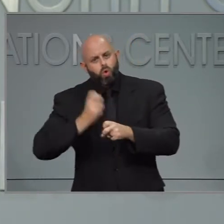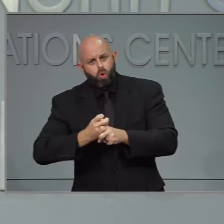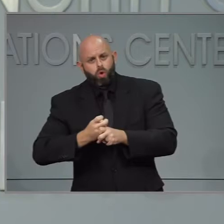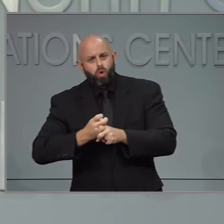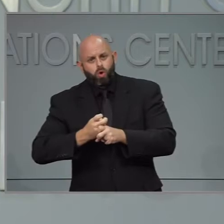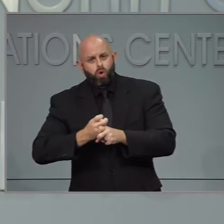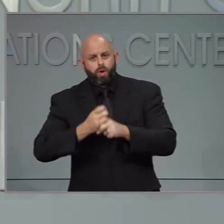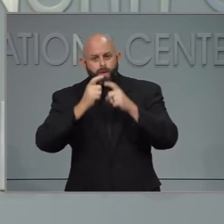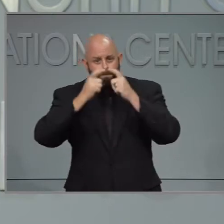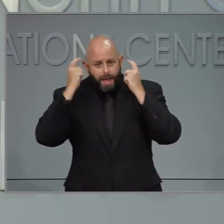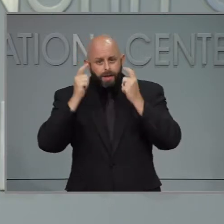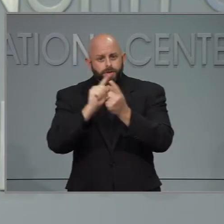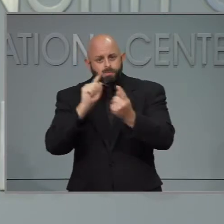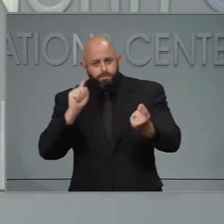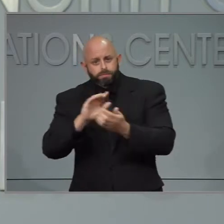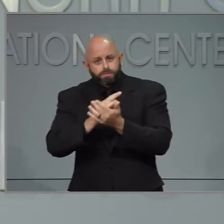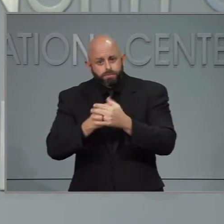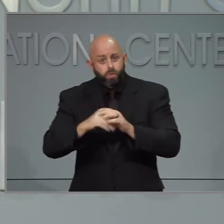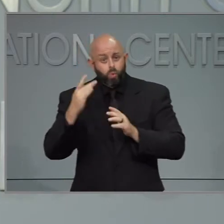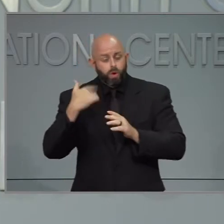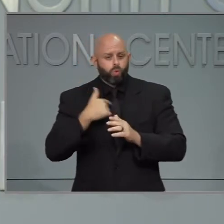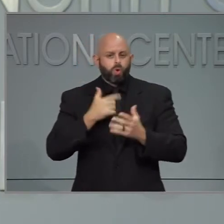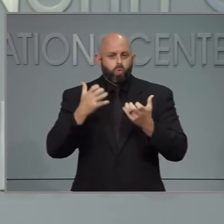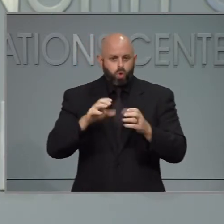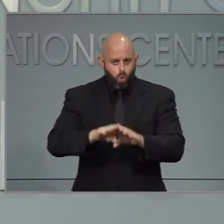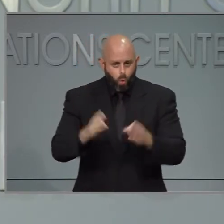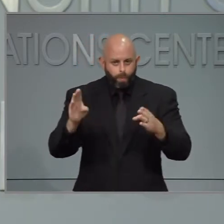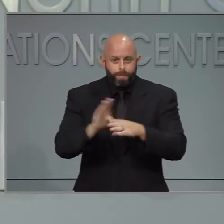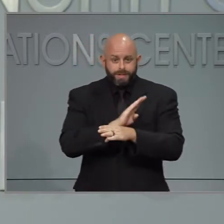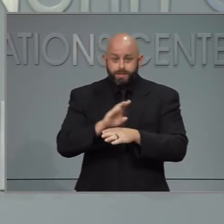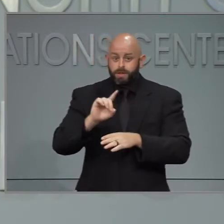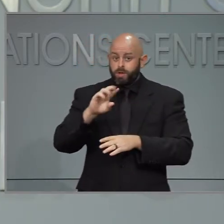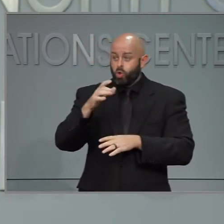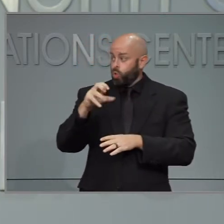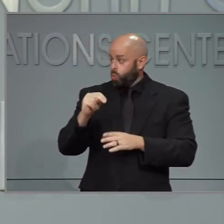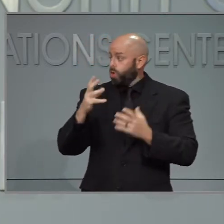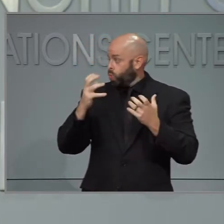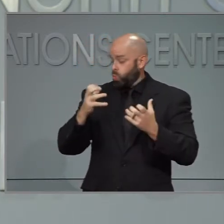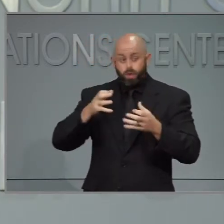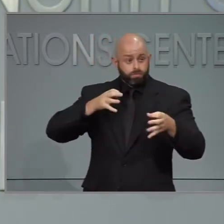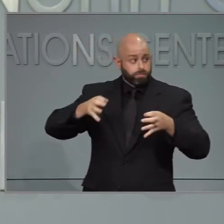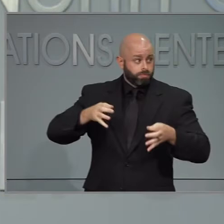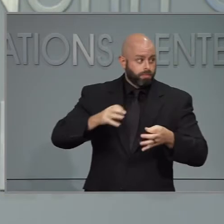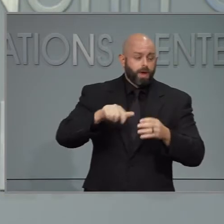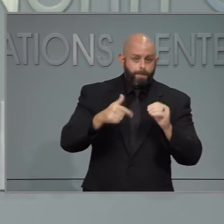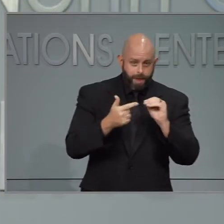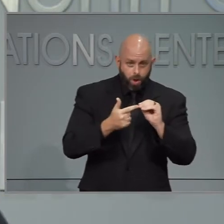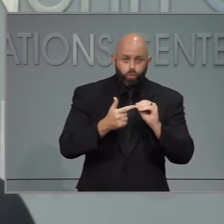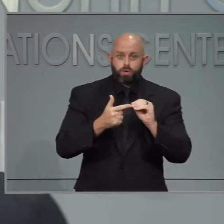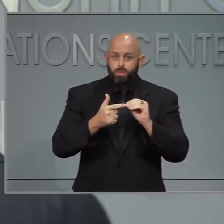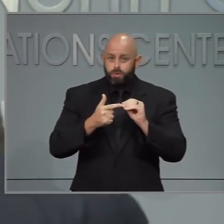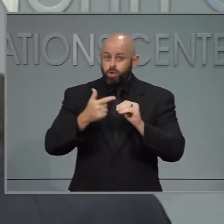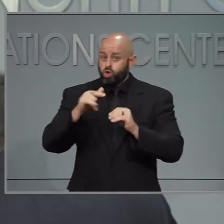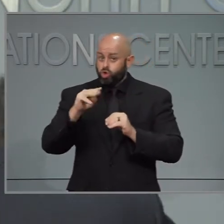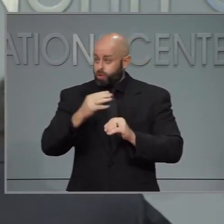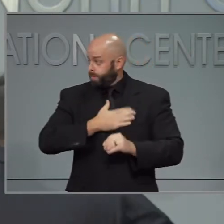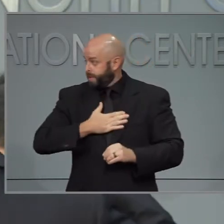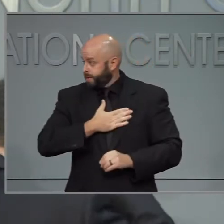favor, haga lo posible y ponga de su parte para que abran estos negocios. Doctora Cohen, ¿quiere agregar algo